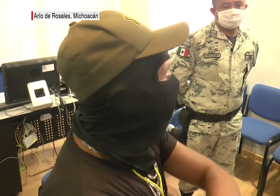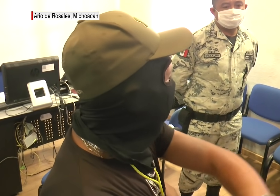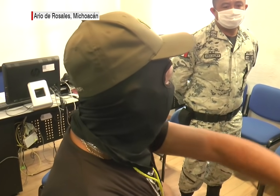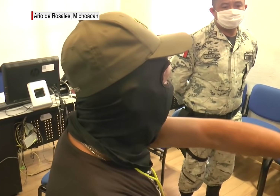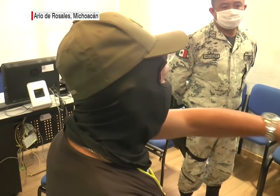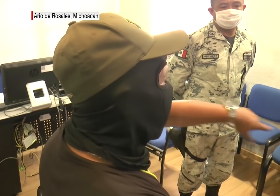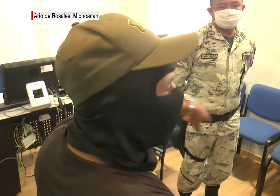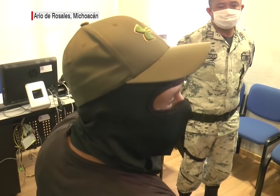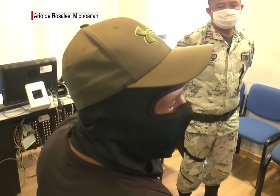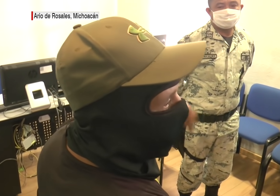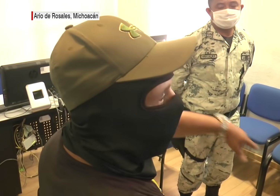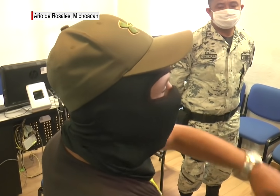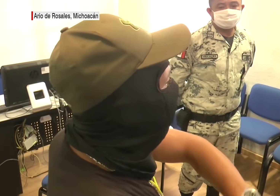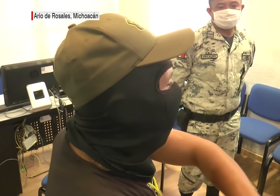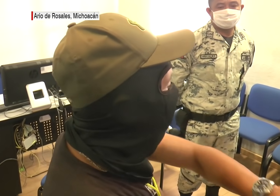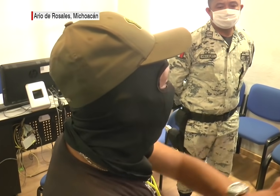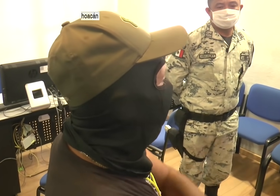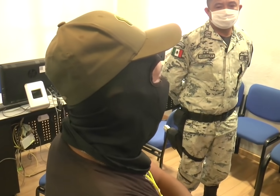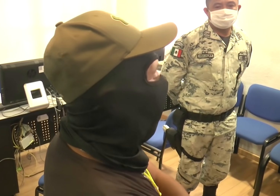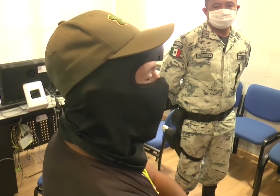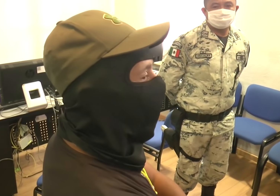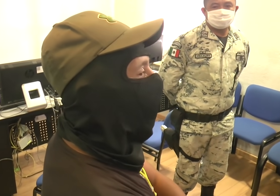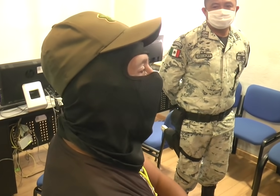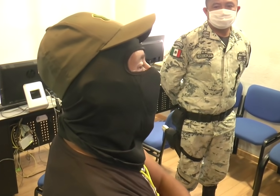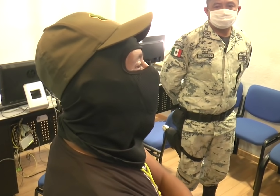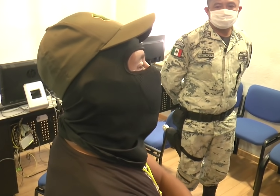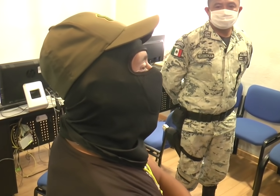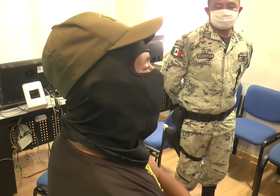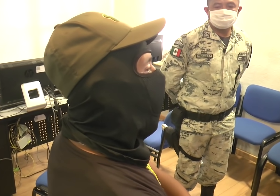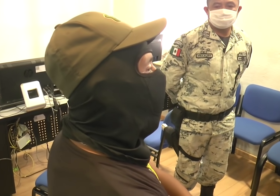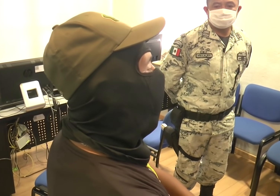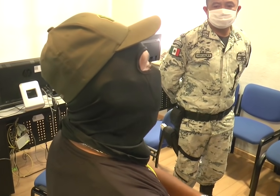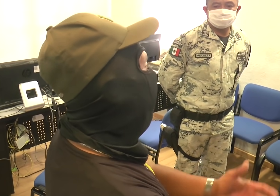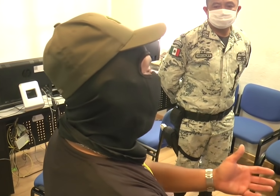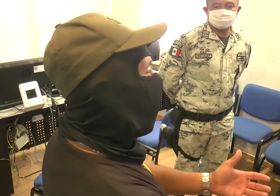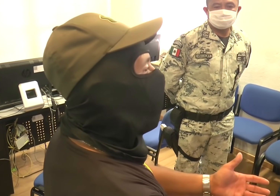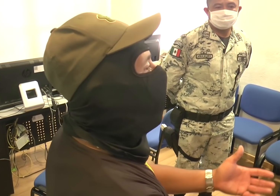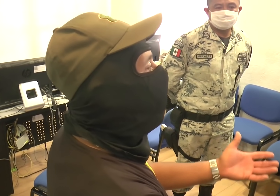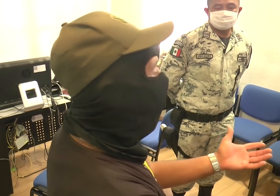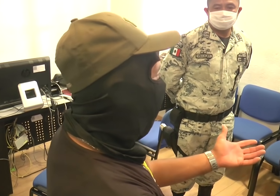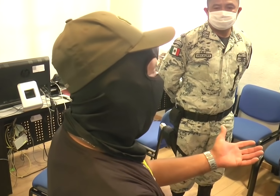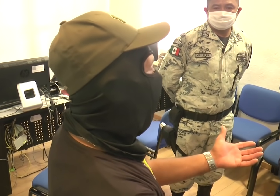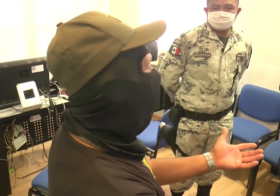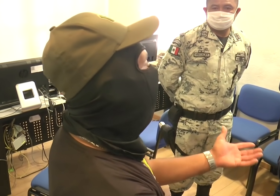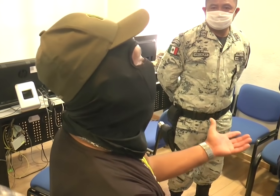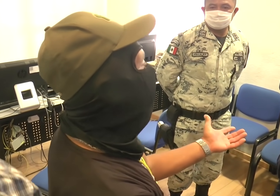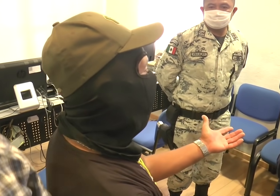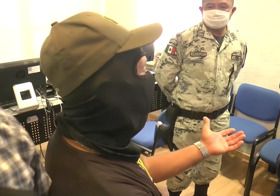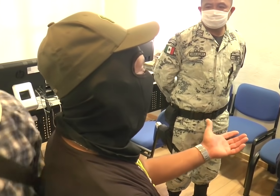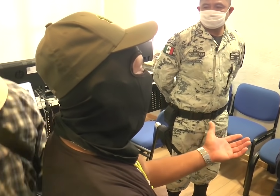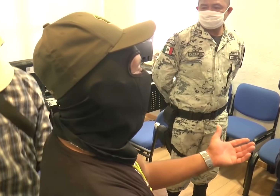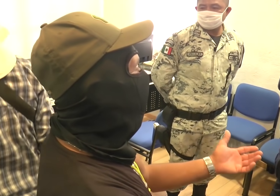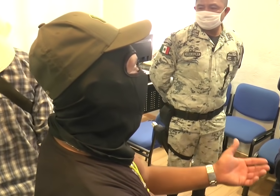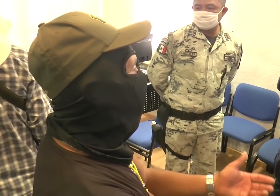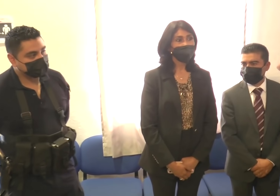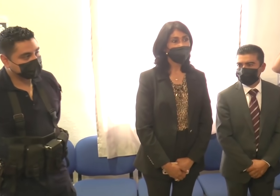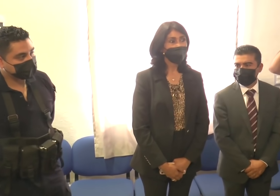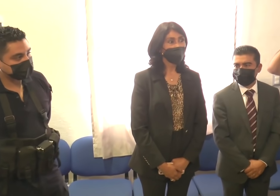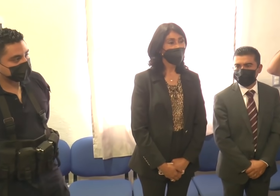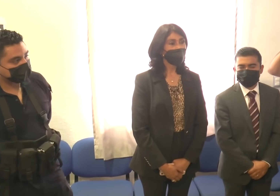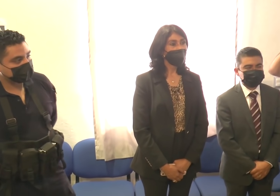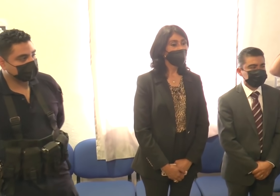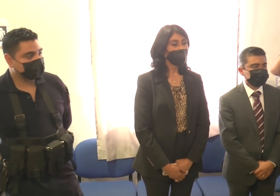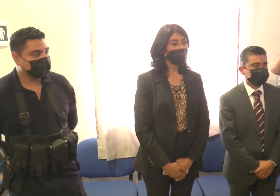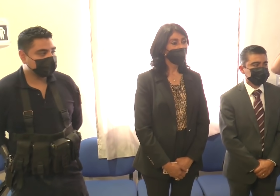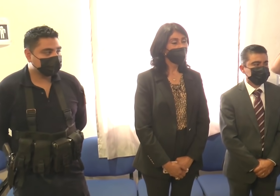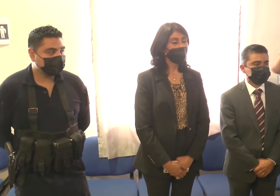pueblo. Pero las autoridades del estado dudan de que ese sea el único objetivo de estos nuevos grupos de autodefensas, a los